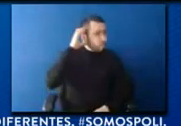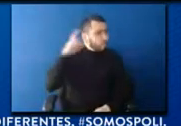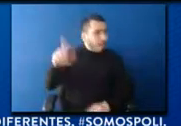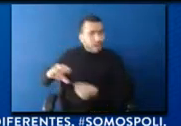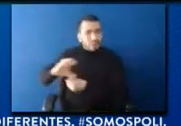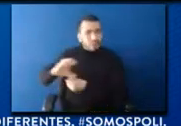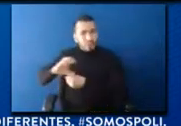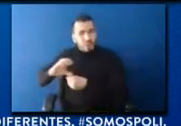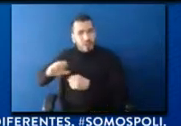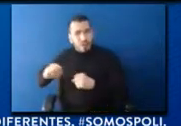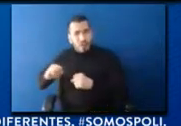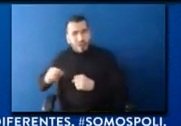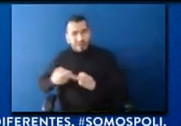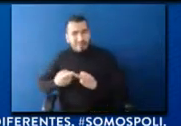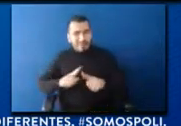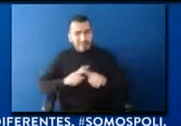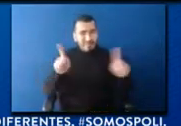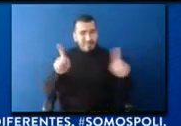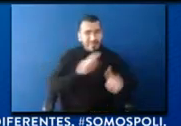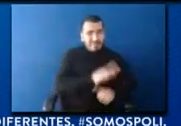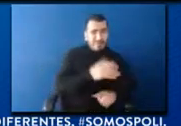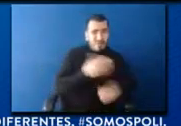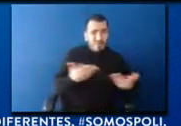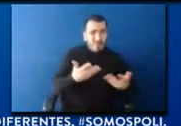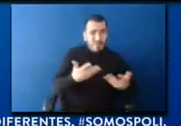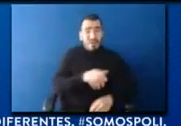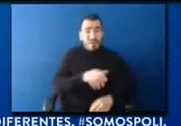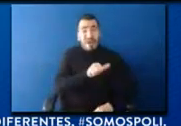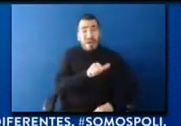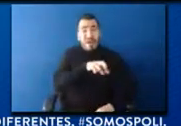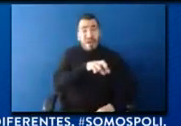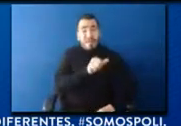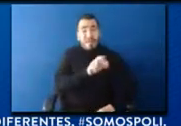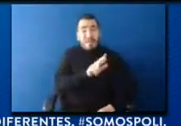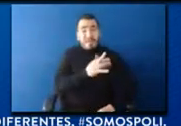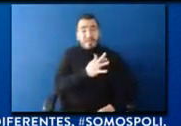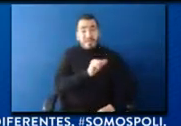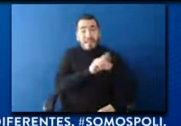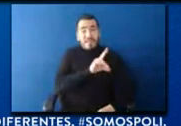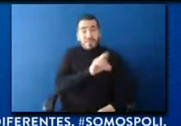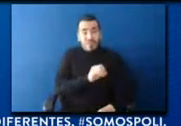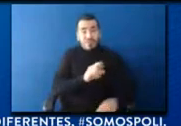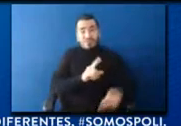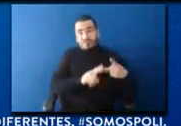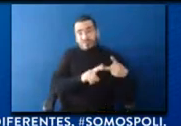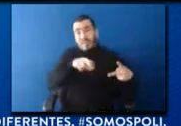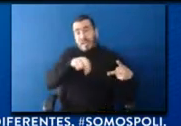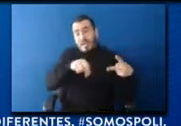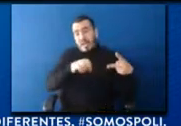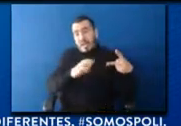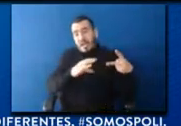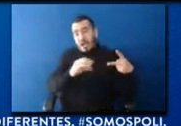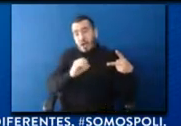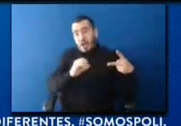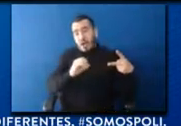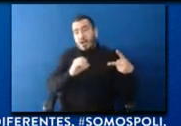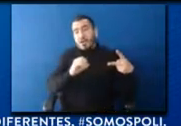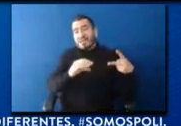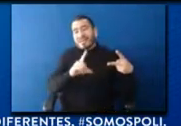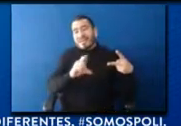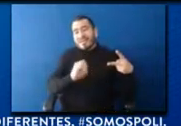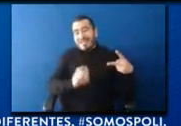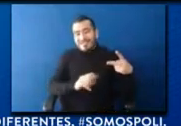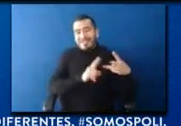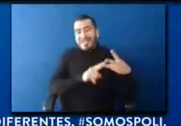en Apartadó, en Chigorodó, en Ecoclí, y allá sí no, allá no hay cobertura de internet, súper, usted está hablando paja. ¿Qué hacemos